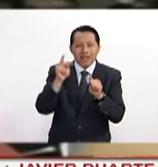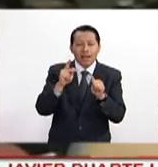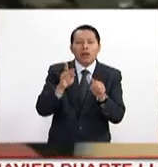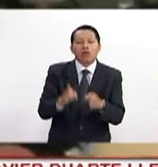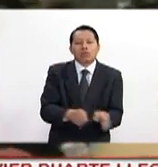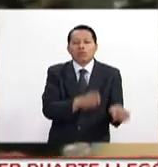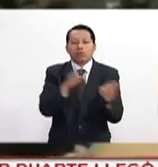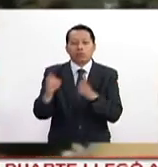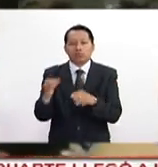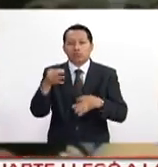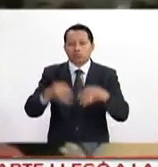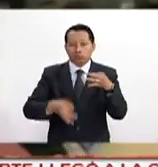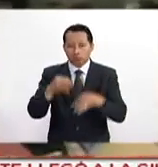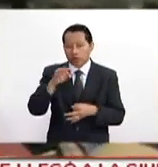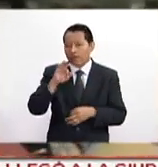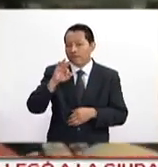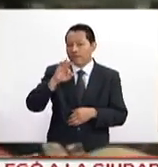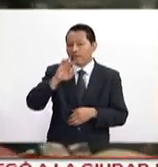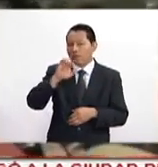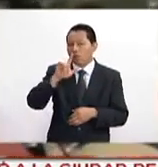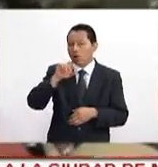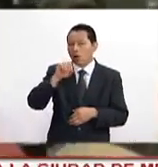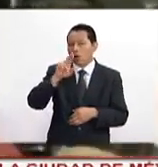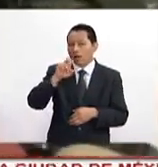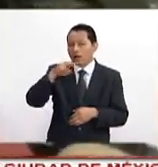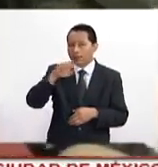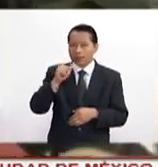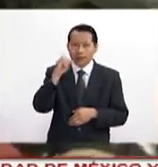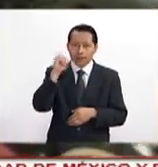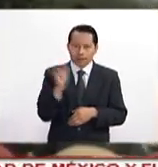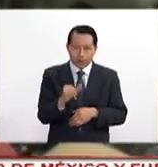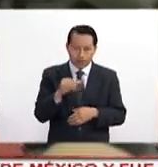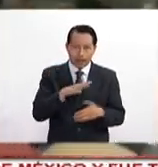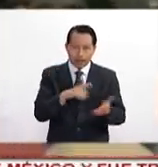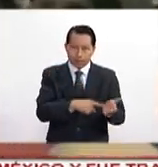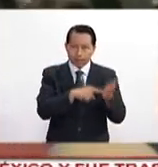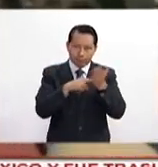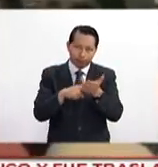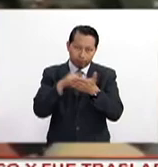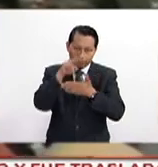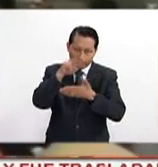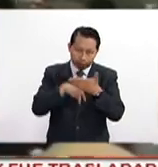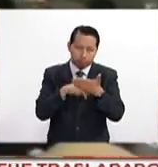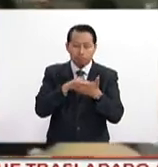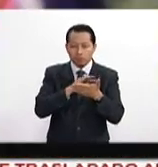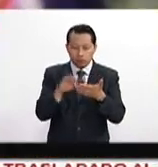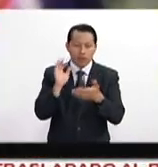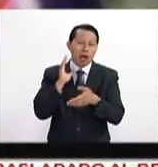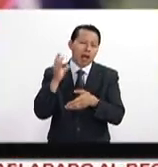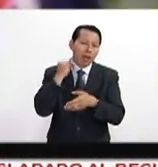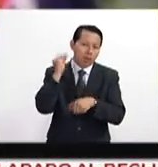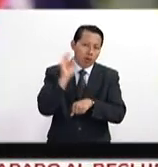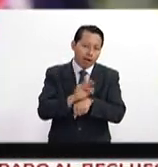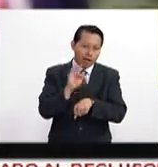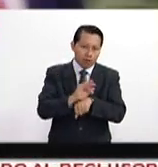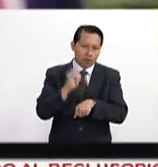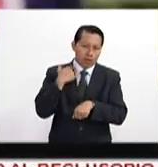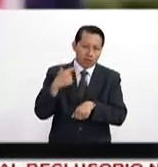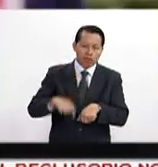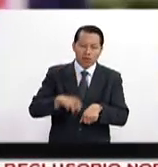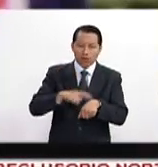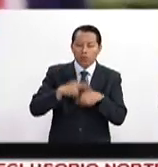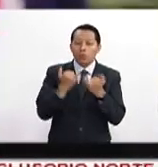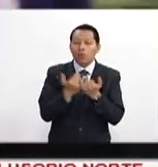que la Corte de Apelaciones de Florencia, Italia, analice la documentación presentada por la defensa del exgobernador. Los abogados defensores